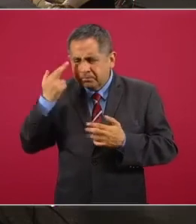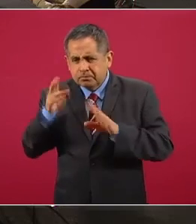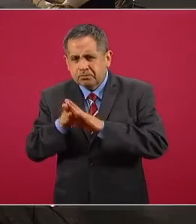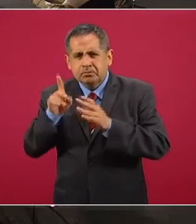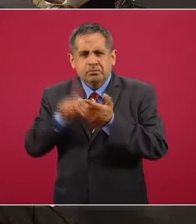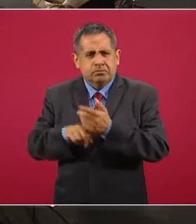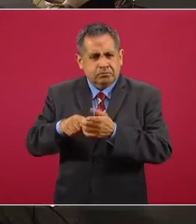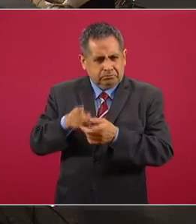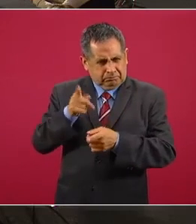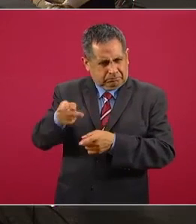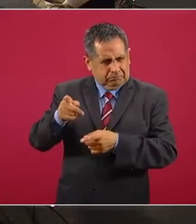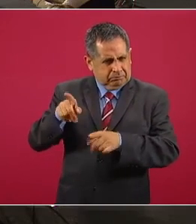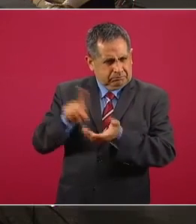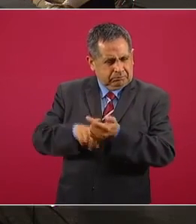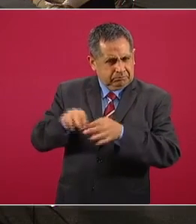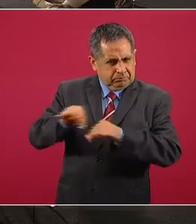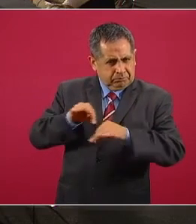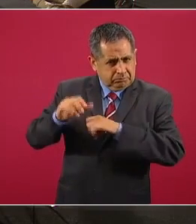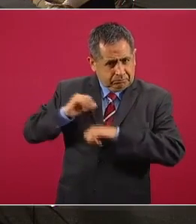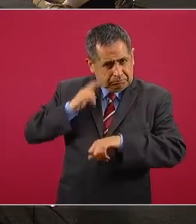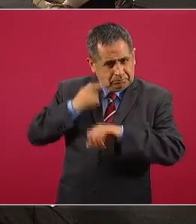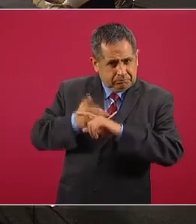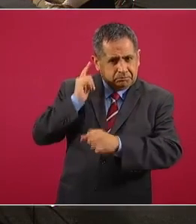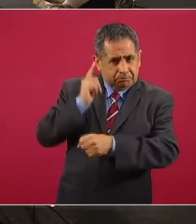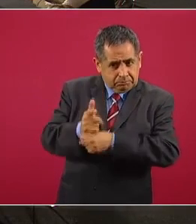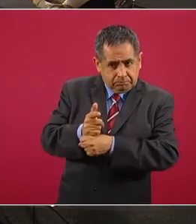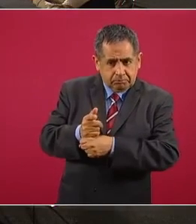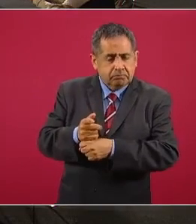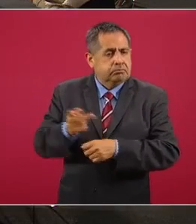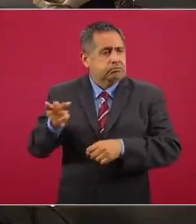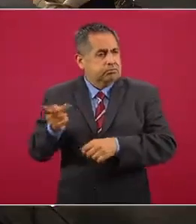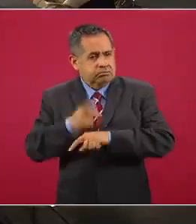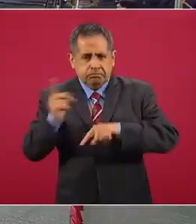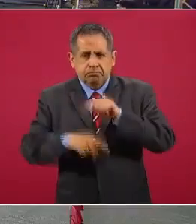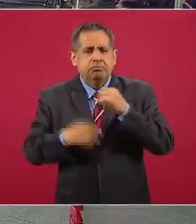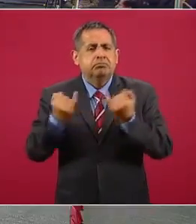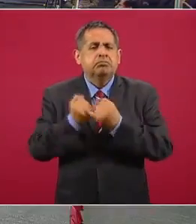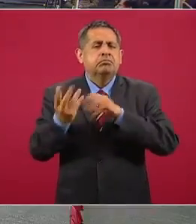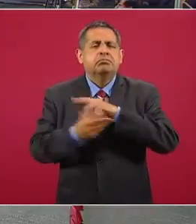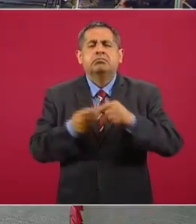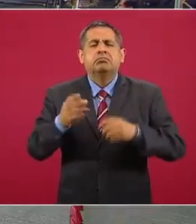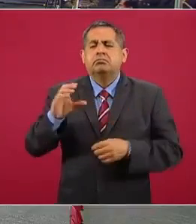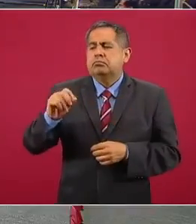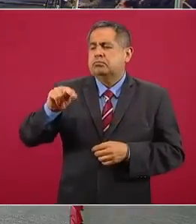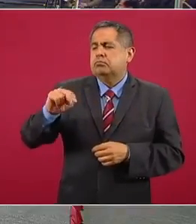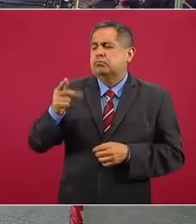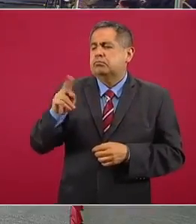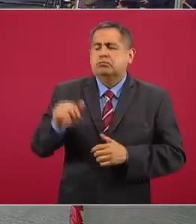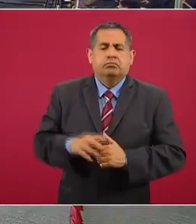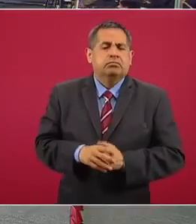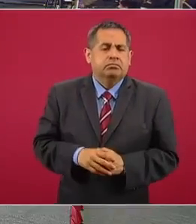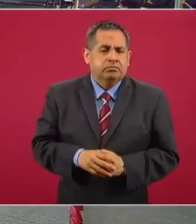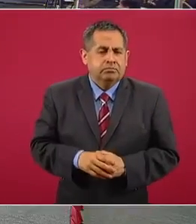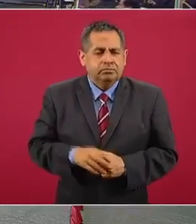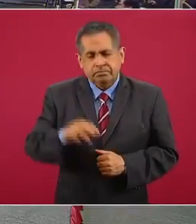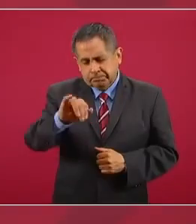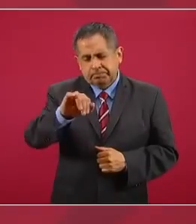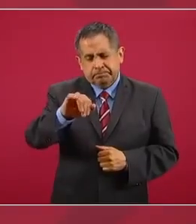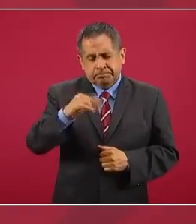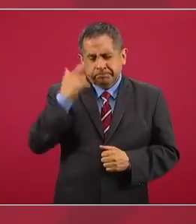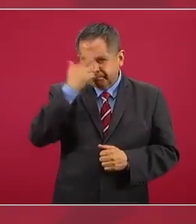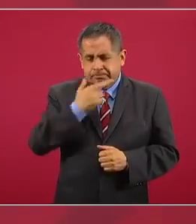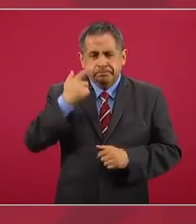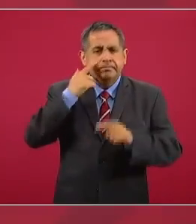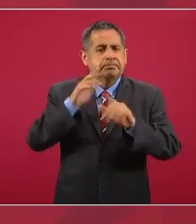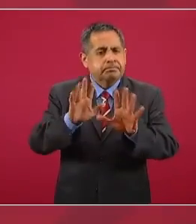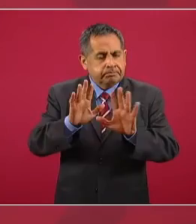estos cargos y se actúe en consecuencia como se actuó en la Conagua. Sí, se está haciendo una revisión. O